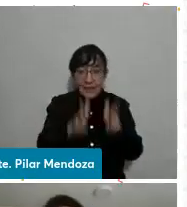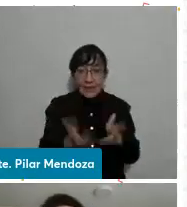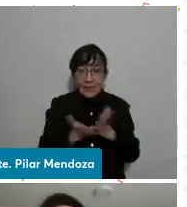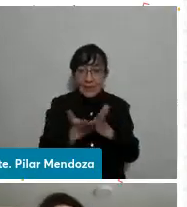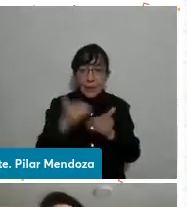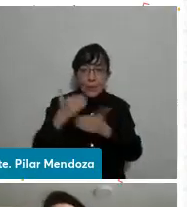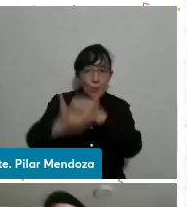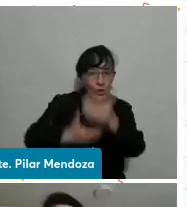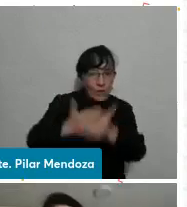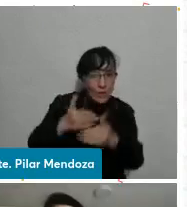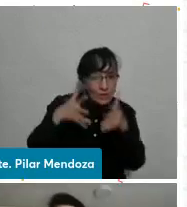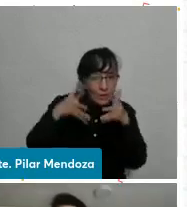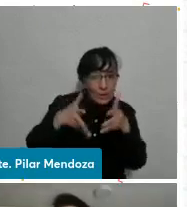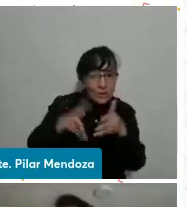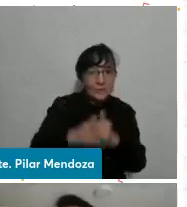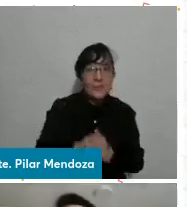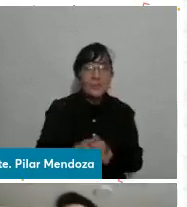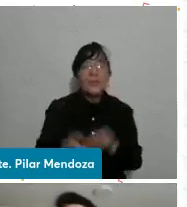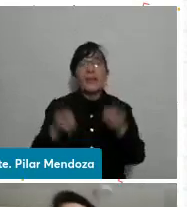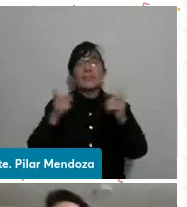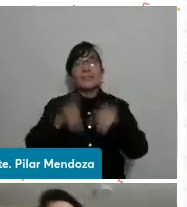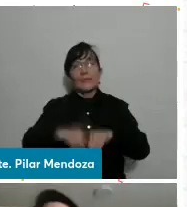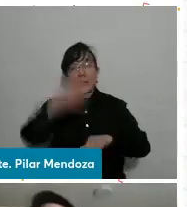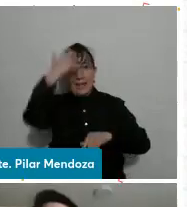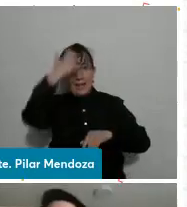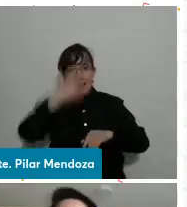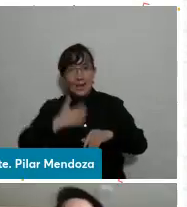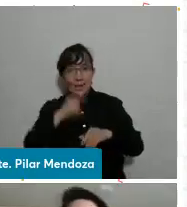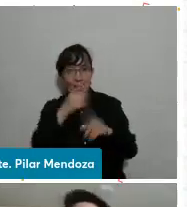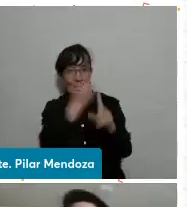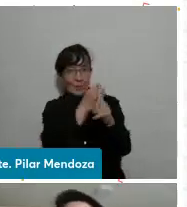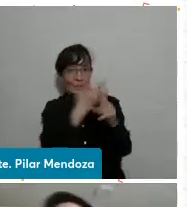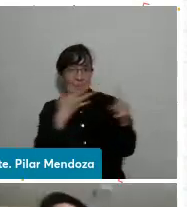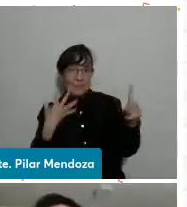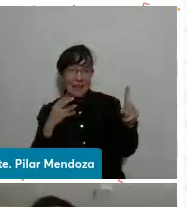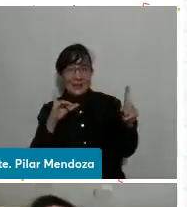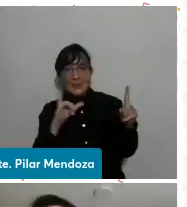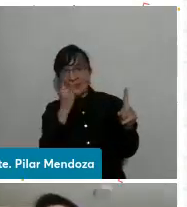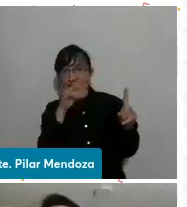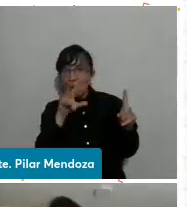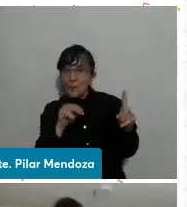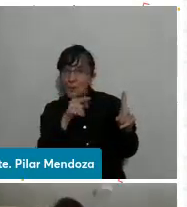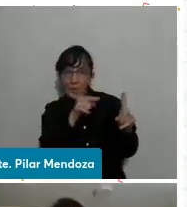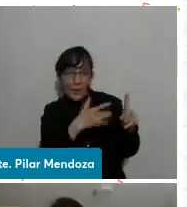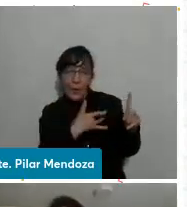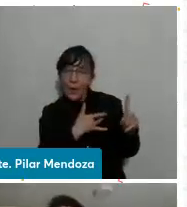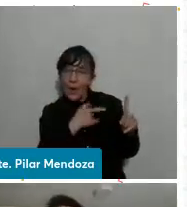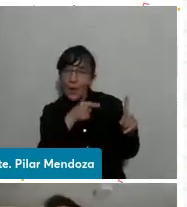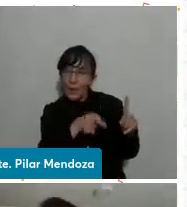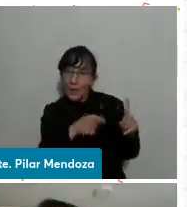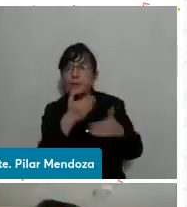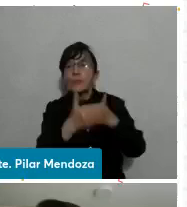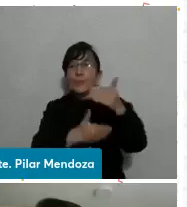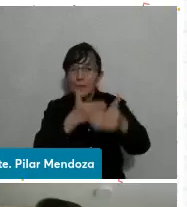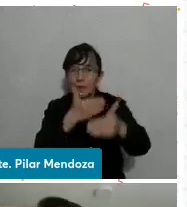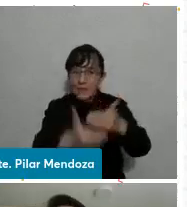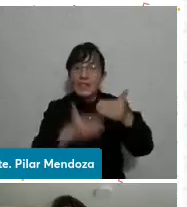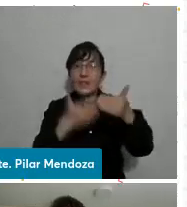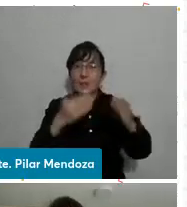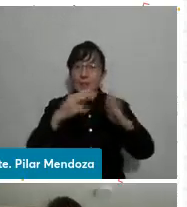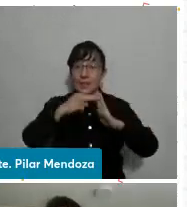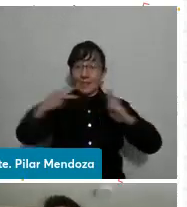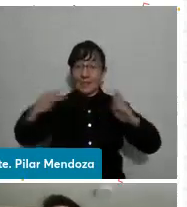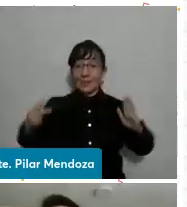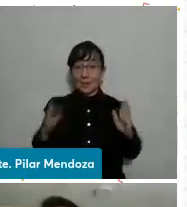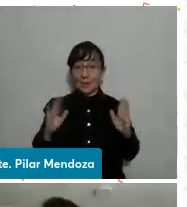es justamente evaluar si está teniendo impacto o no en los estudiantes los procesos de tecnología.